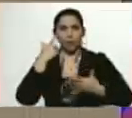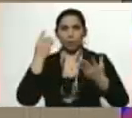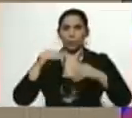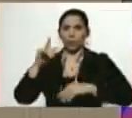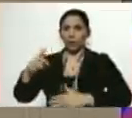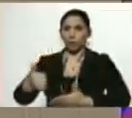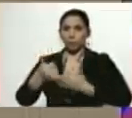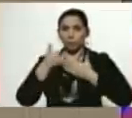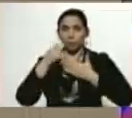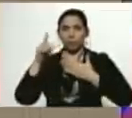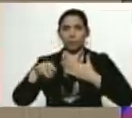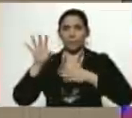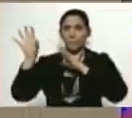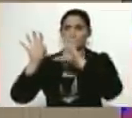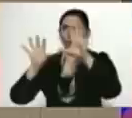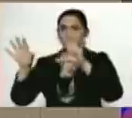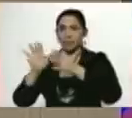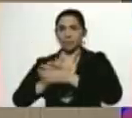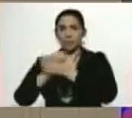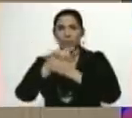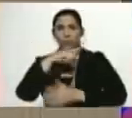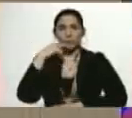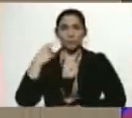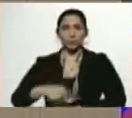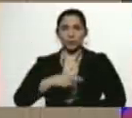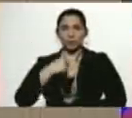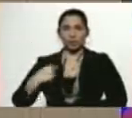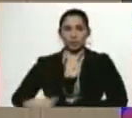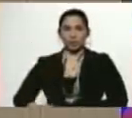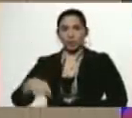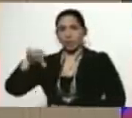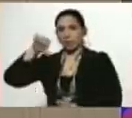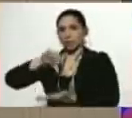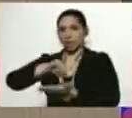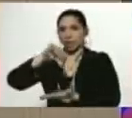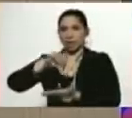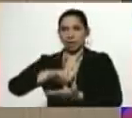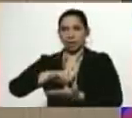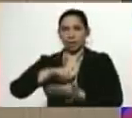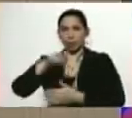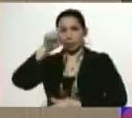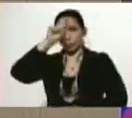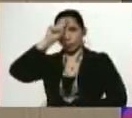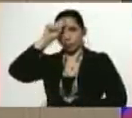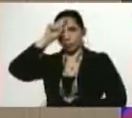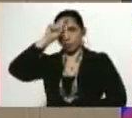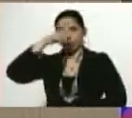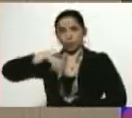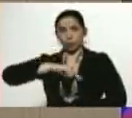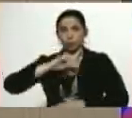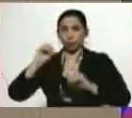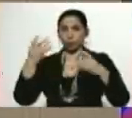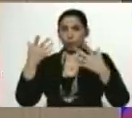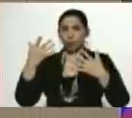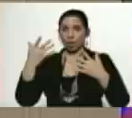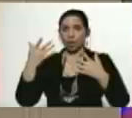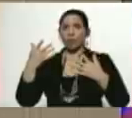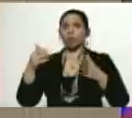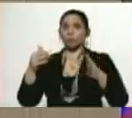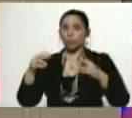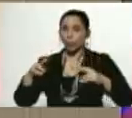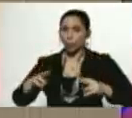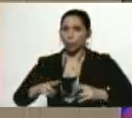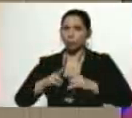ayuda de los países amigos como Rusia, como China, como Irán, como Turquía, hemos logrado conseguir los insumos,